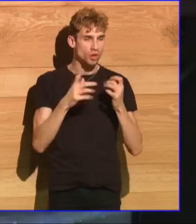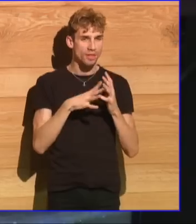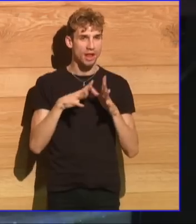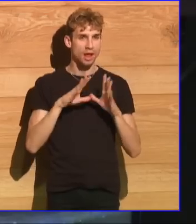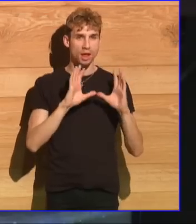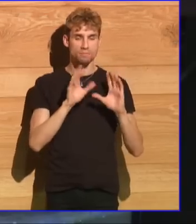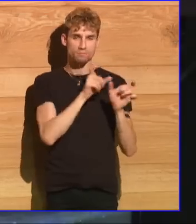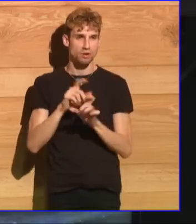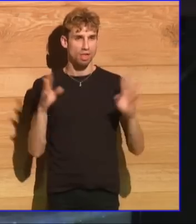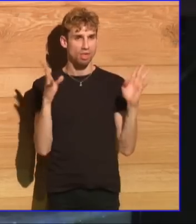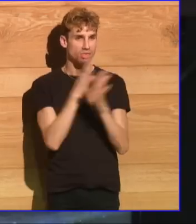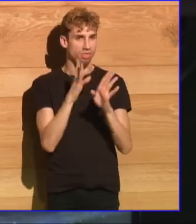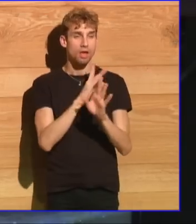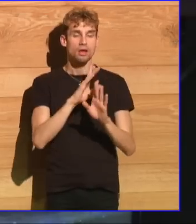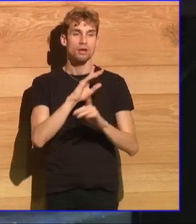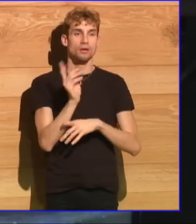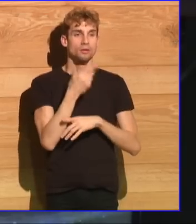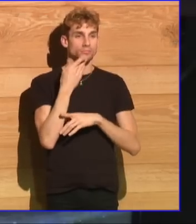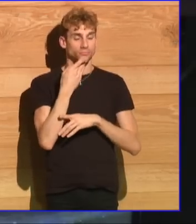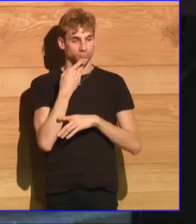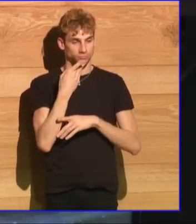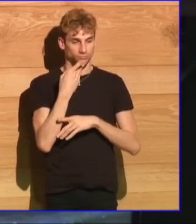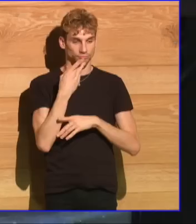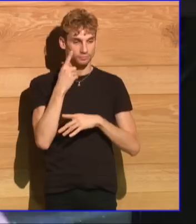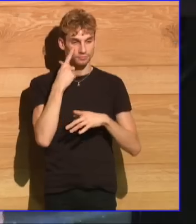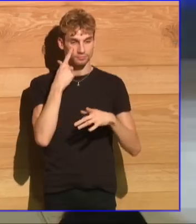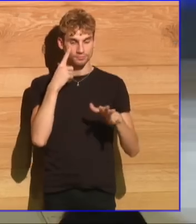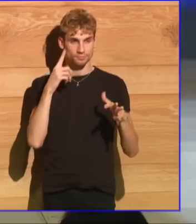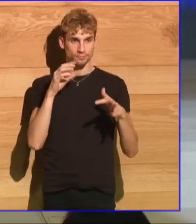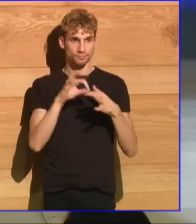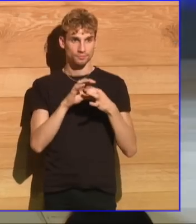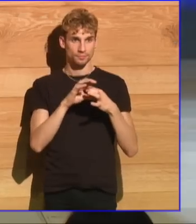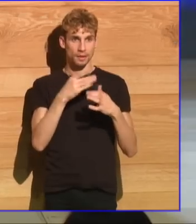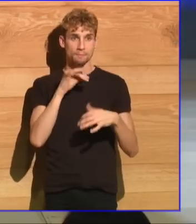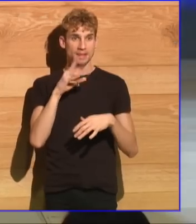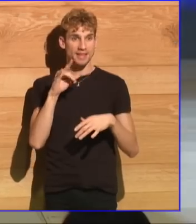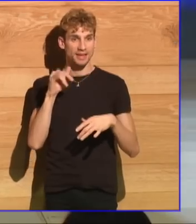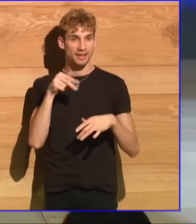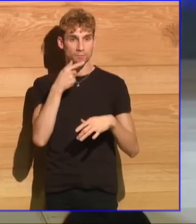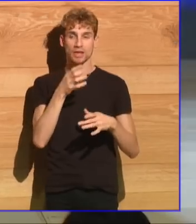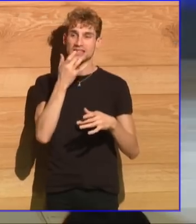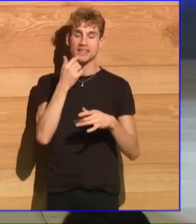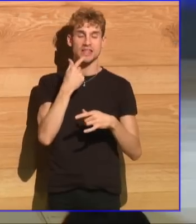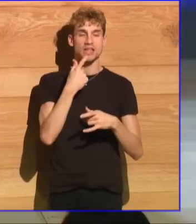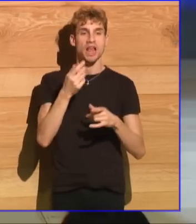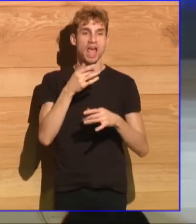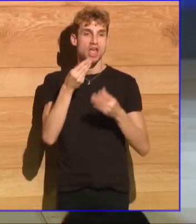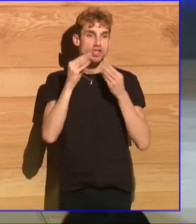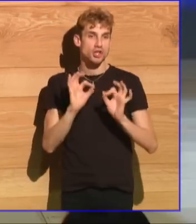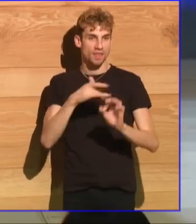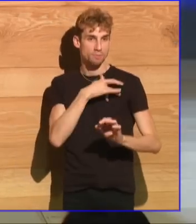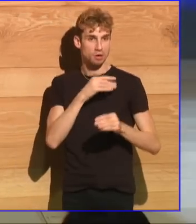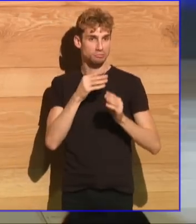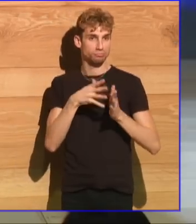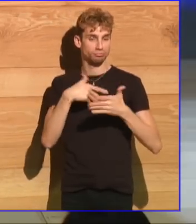por un lado, sí que tiene que ver con David Lean, que sin embargo, cuando desarrolla, por ejemplo, una historia de amor, lo hace en términos más humanos,